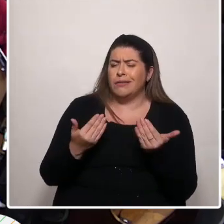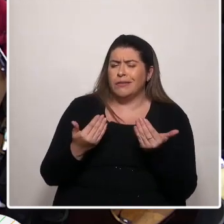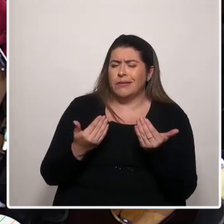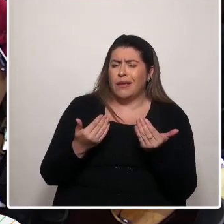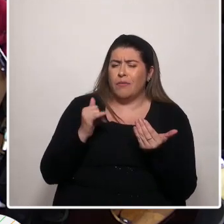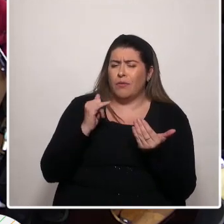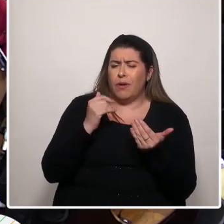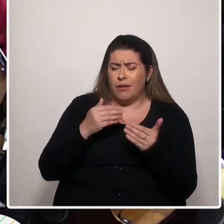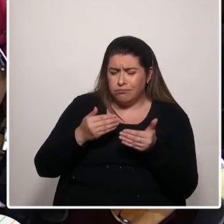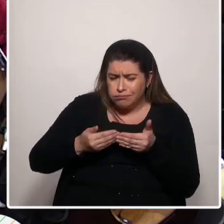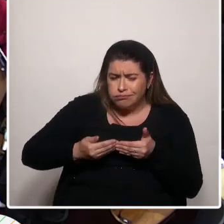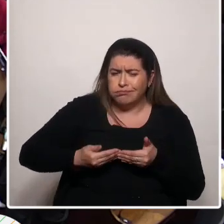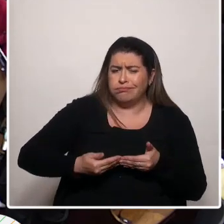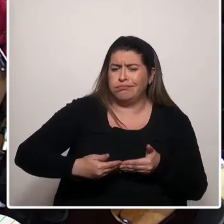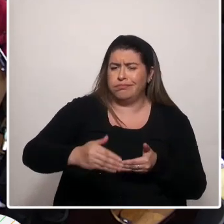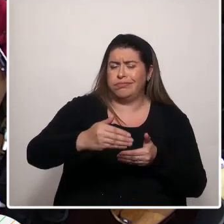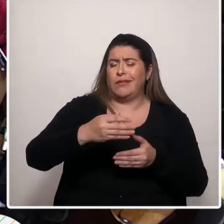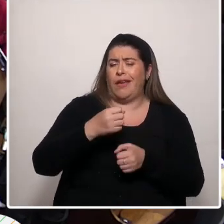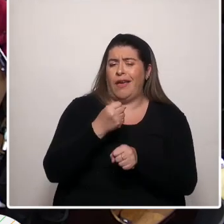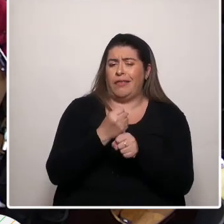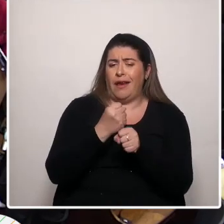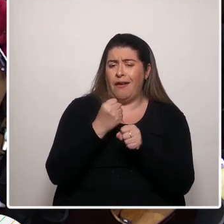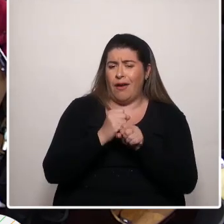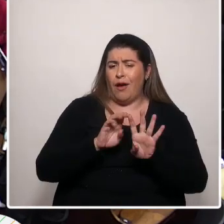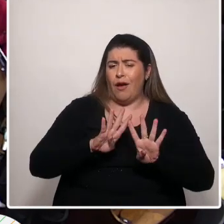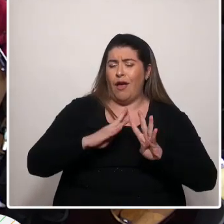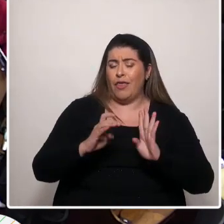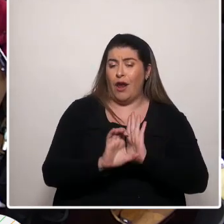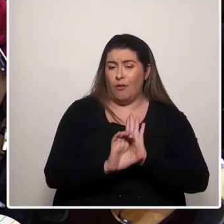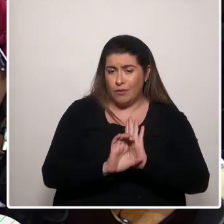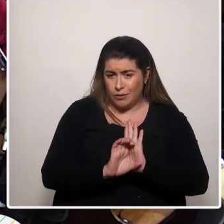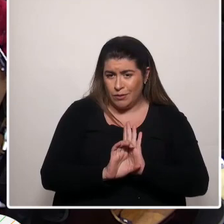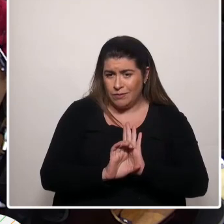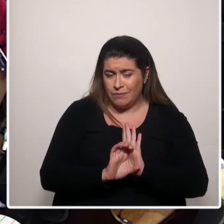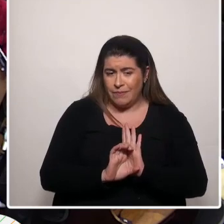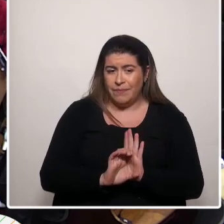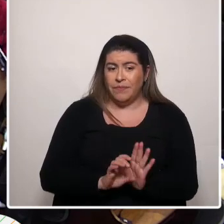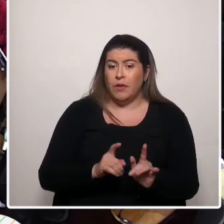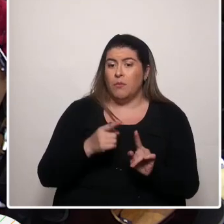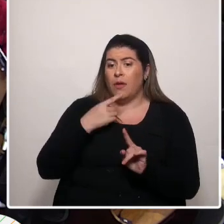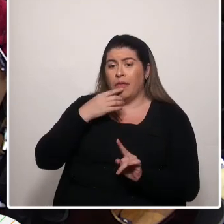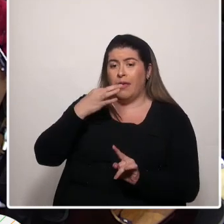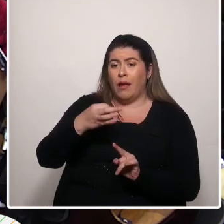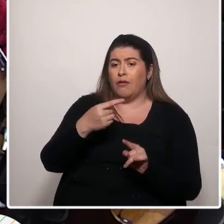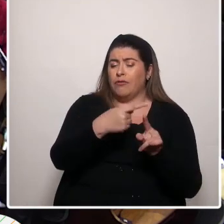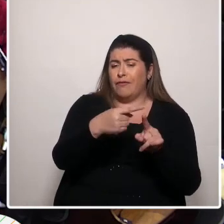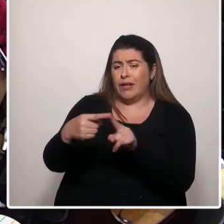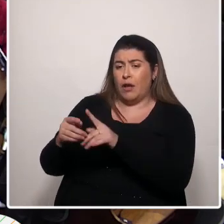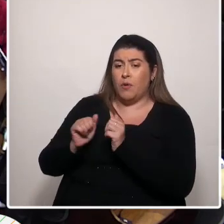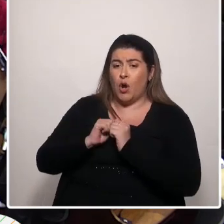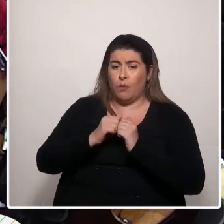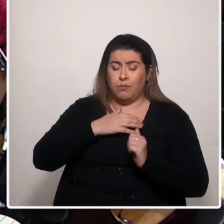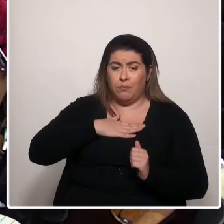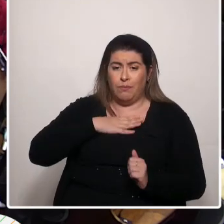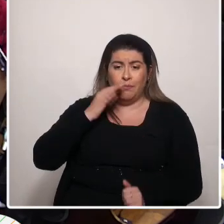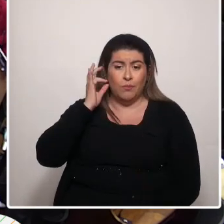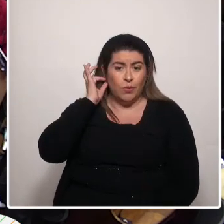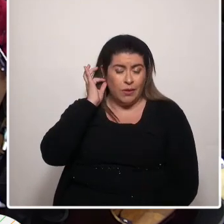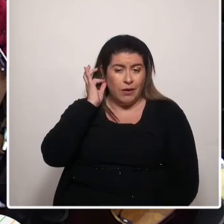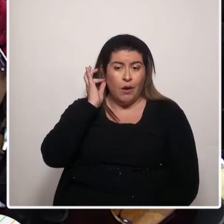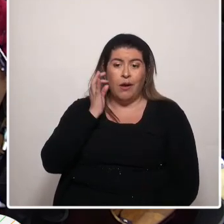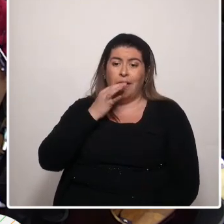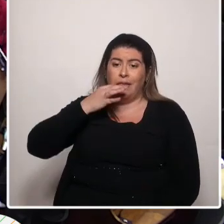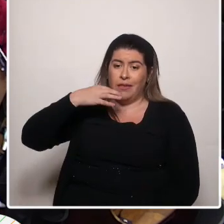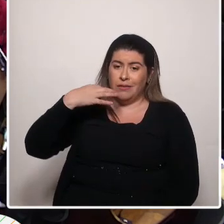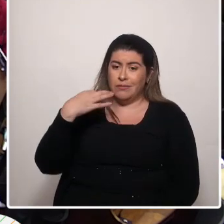va a marcar el trabajo en la Convención Constitucional. Dicho eso, como lo han dicho distintas de mis compañeras, lo que planteamos